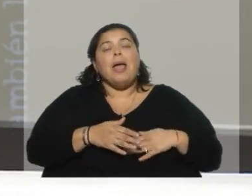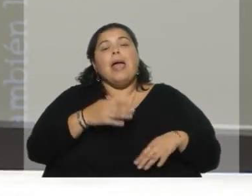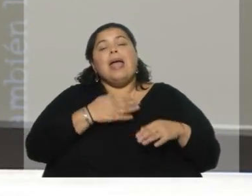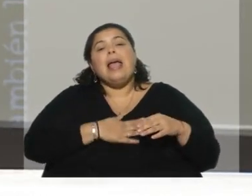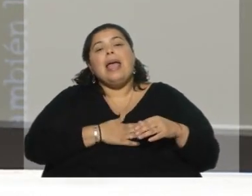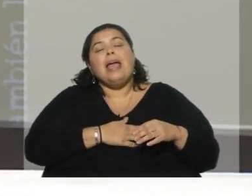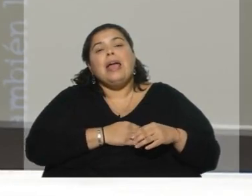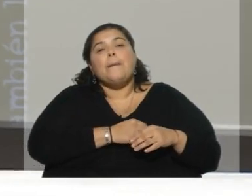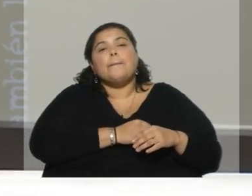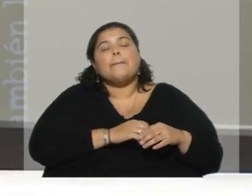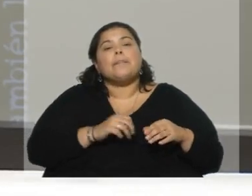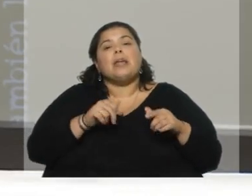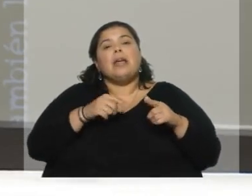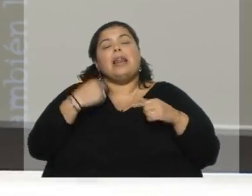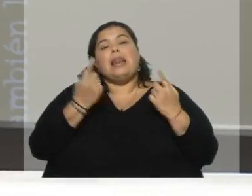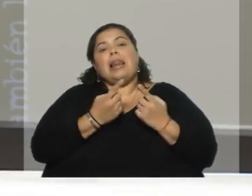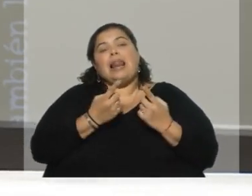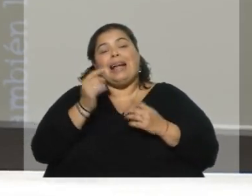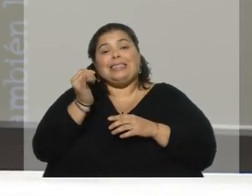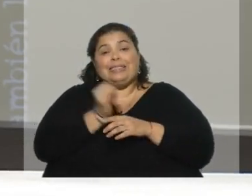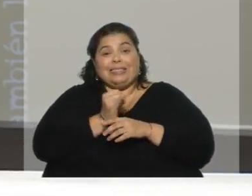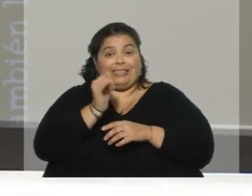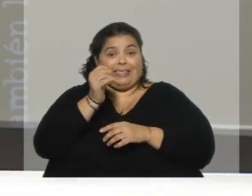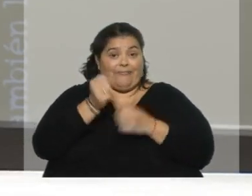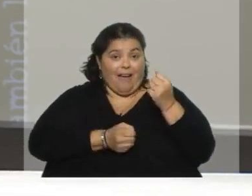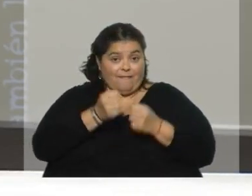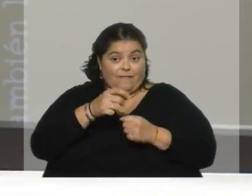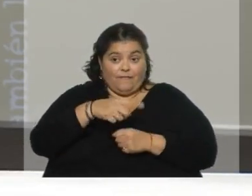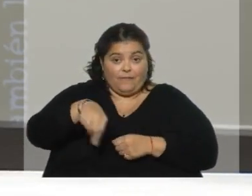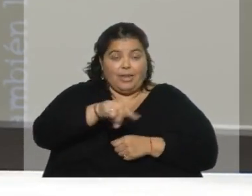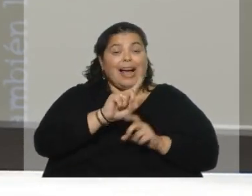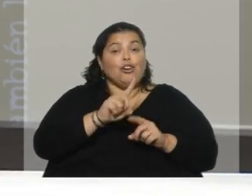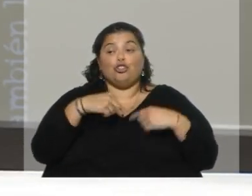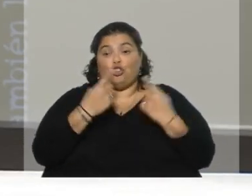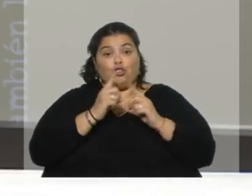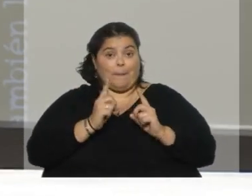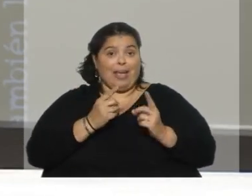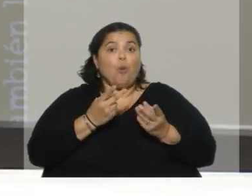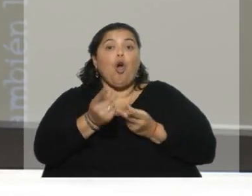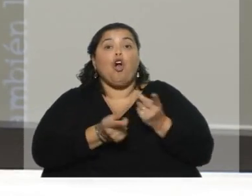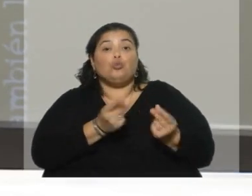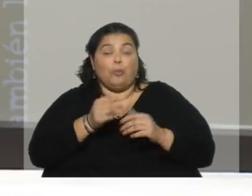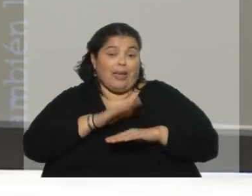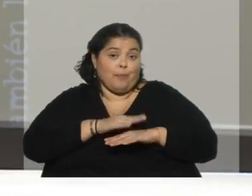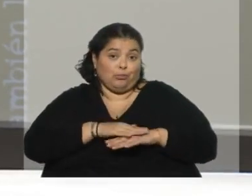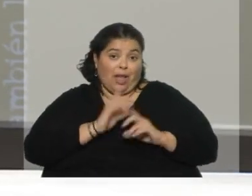involucradas, pero también nosotros como usuarios y como consumidores tenemos buena parte también de la responsabilidad. Y también las intendencias, que es la otra